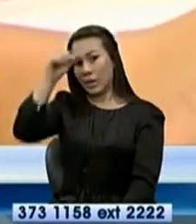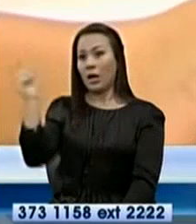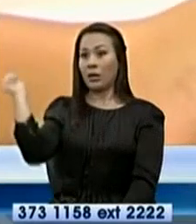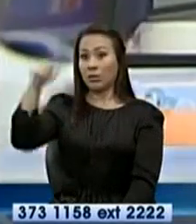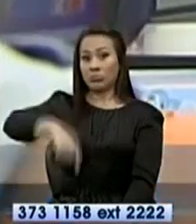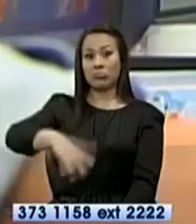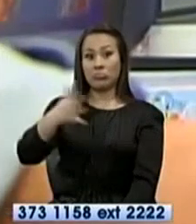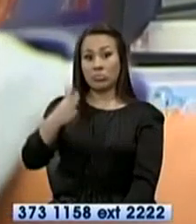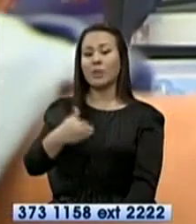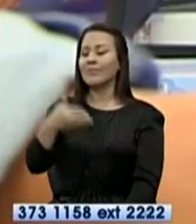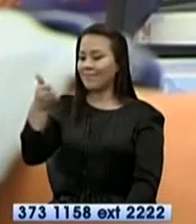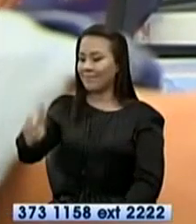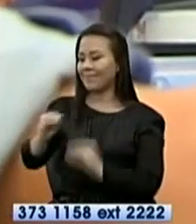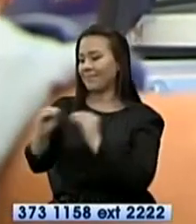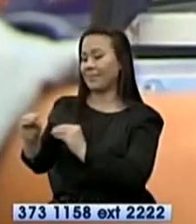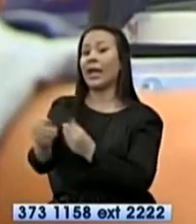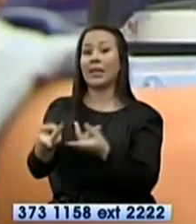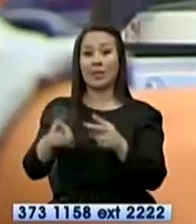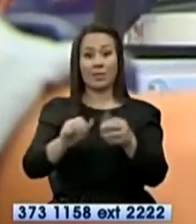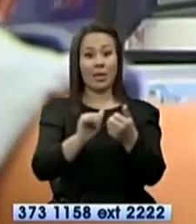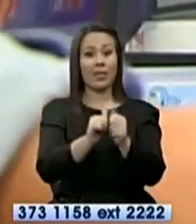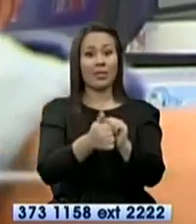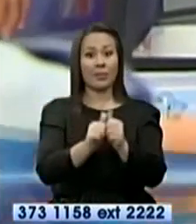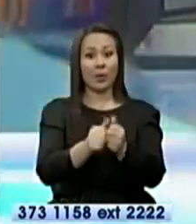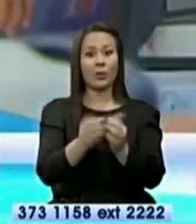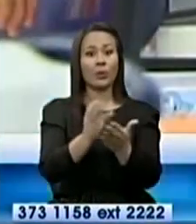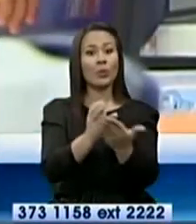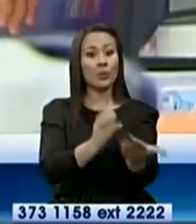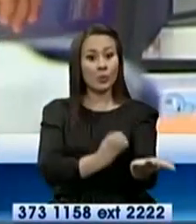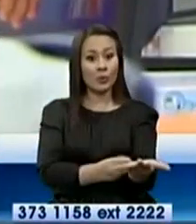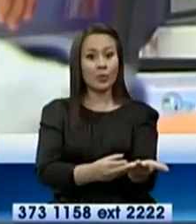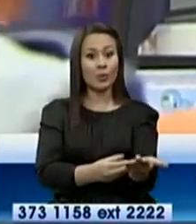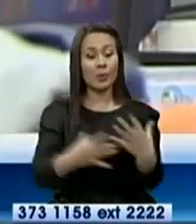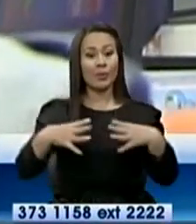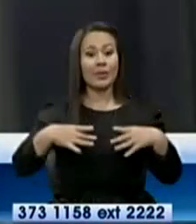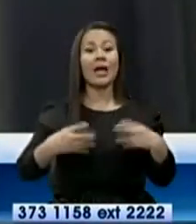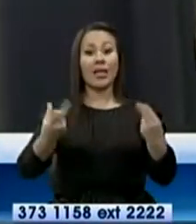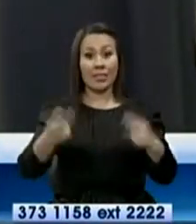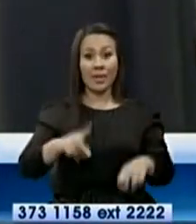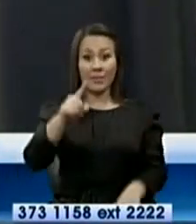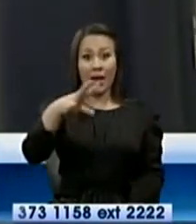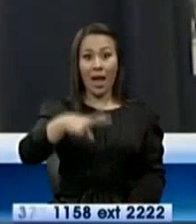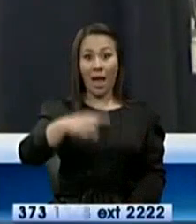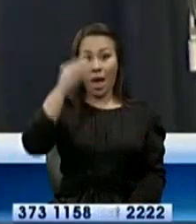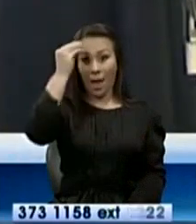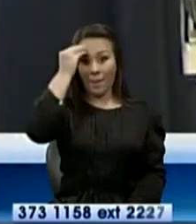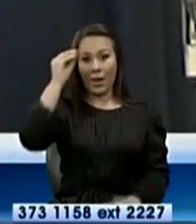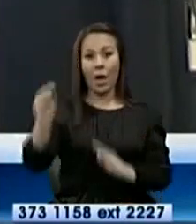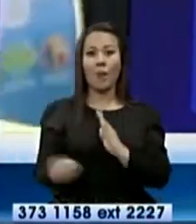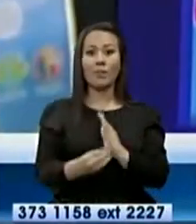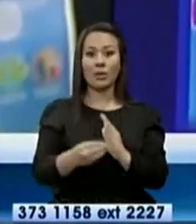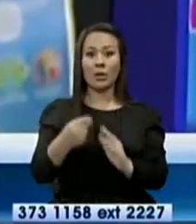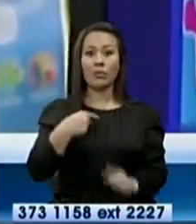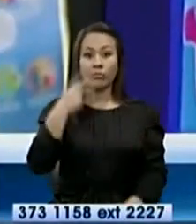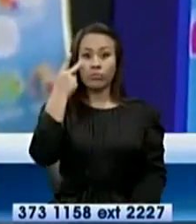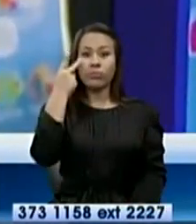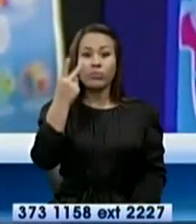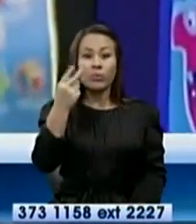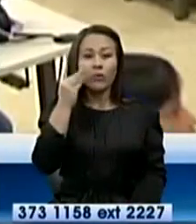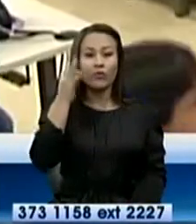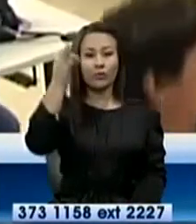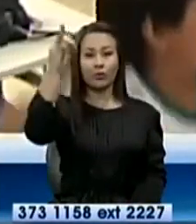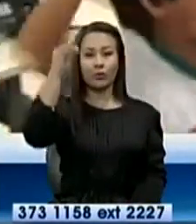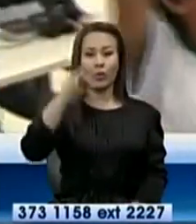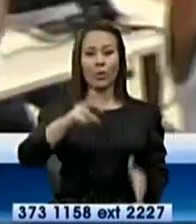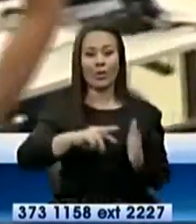los cursos. No solo hay deportes en los cursos vacacionales, aquí una opción para aprender e incrementar su visión al futuro